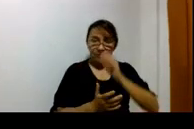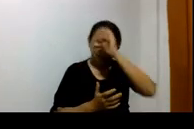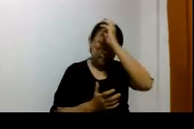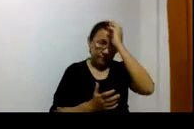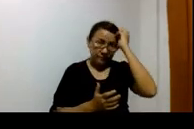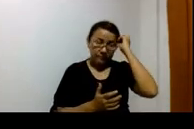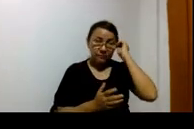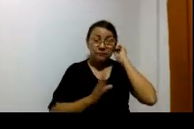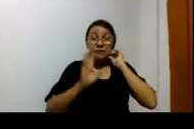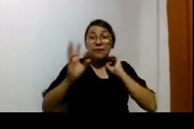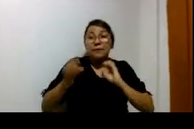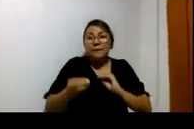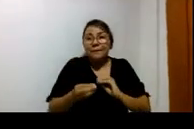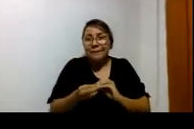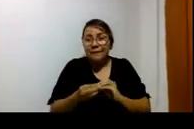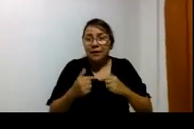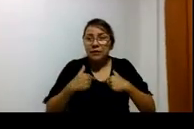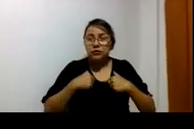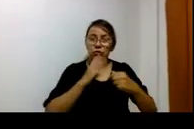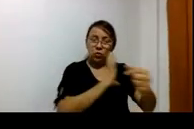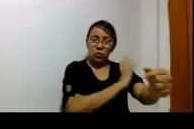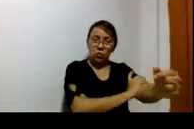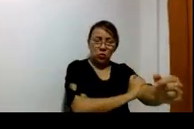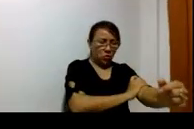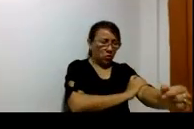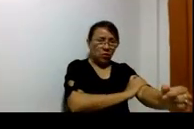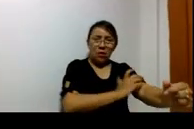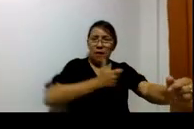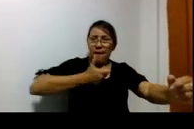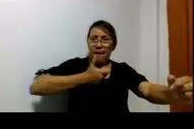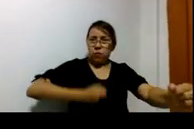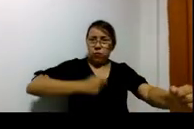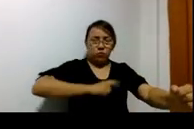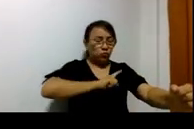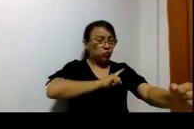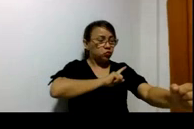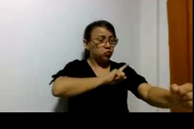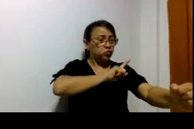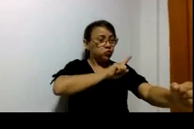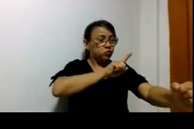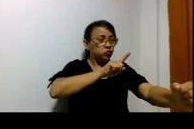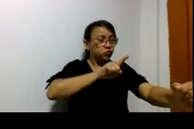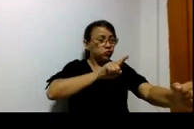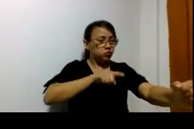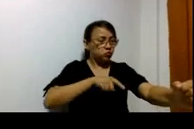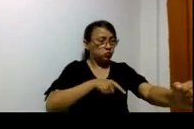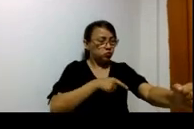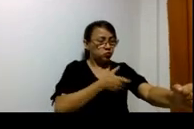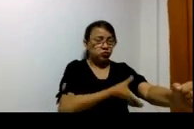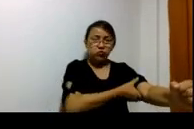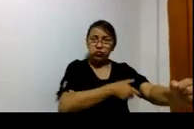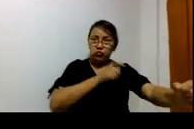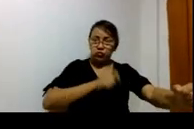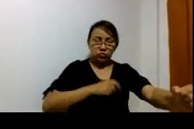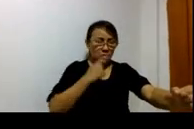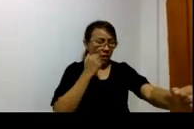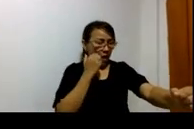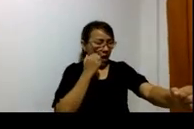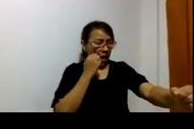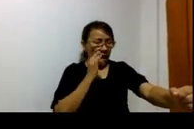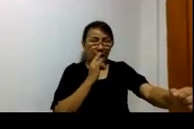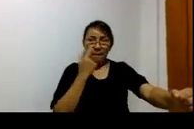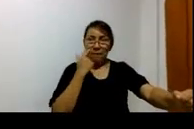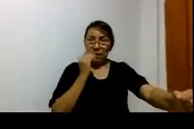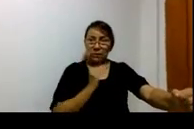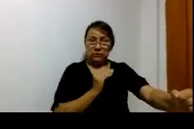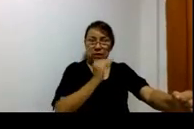el resultado, qué hay que hacer con ese resultado que me marca, porque en algunos casos me marcará una hipertensión y no sé qué hacer. Pues es